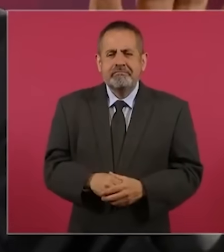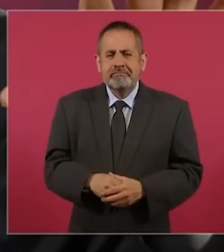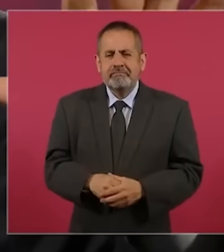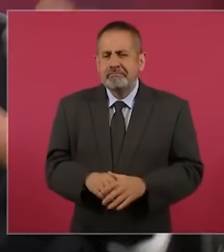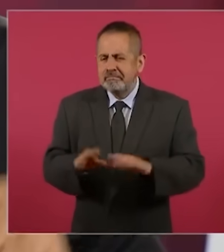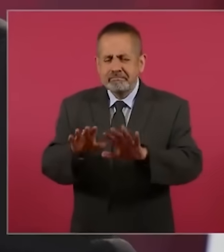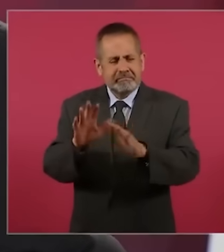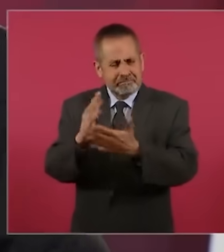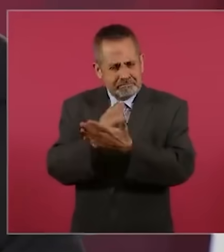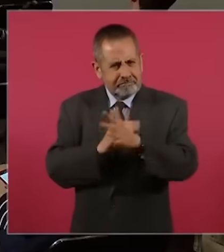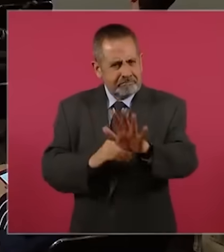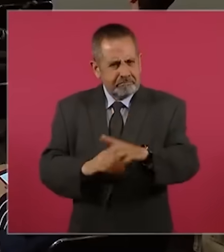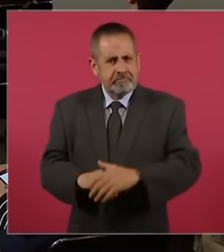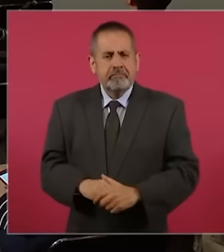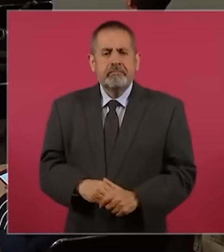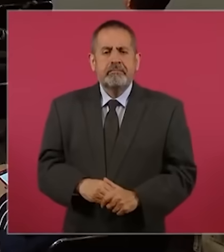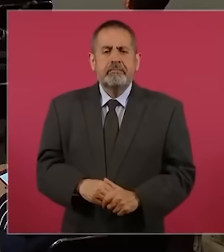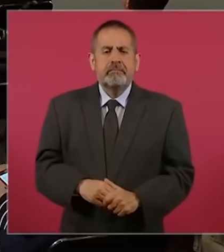privado, despacio, presidente?